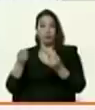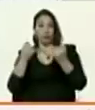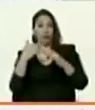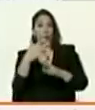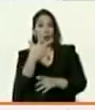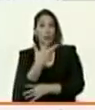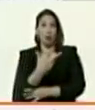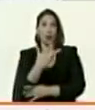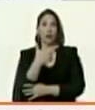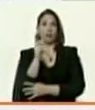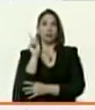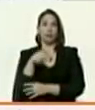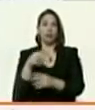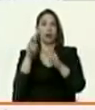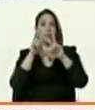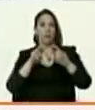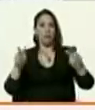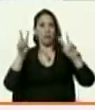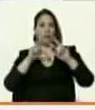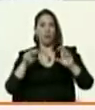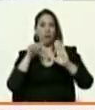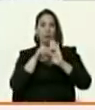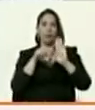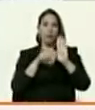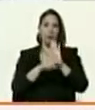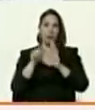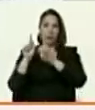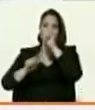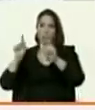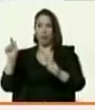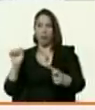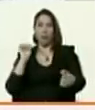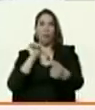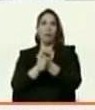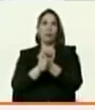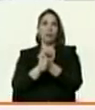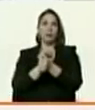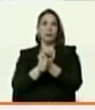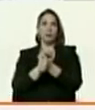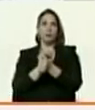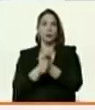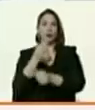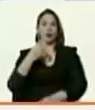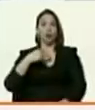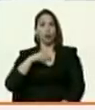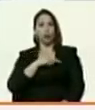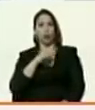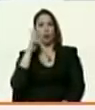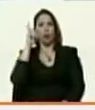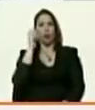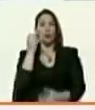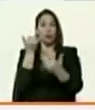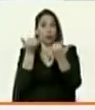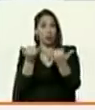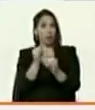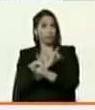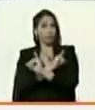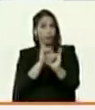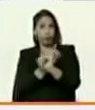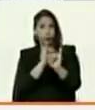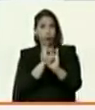que ver con la revisión de medidas de ciudadanos privados de libertad, hemos oído ya de primera mano